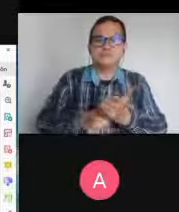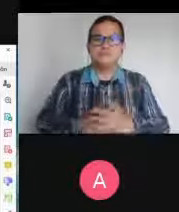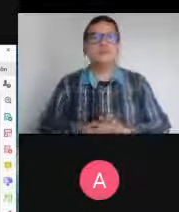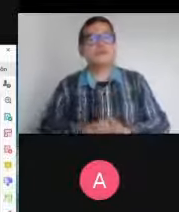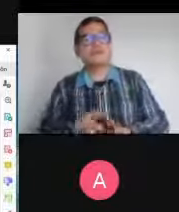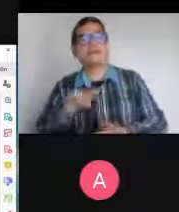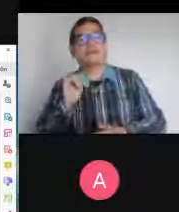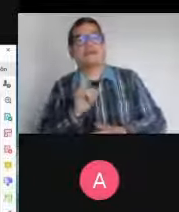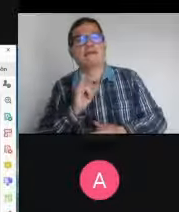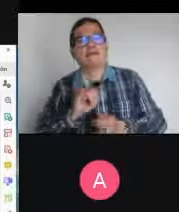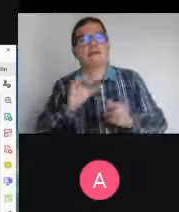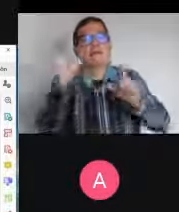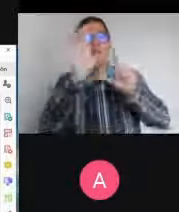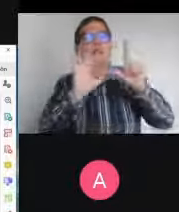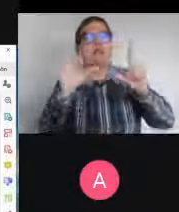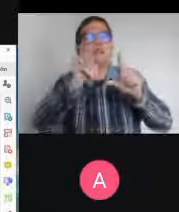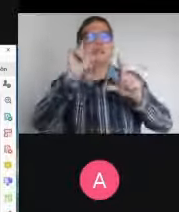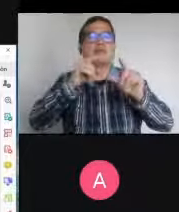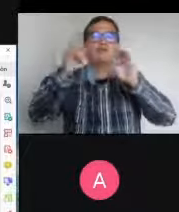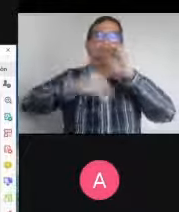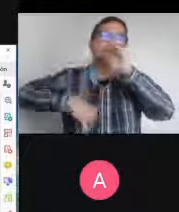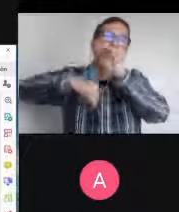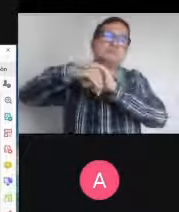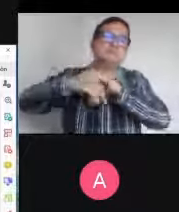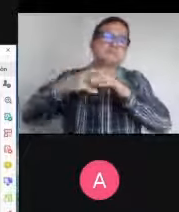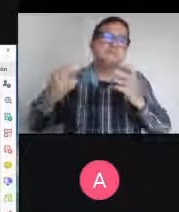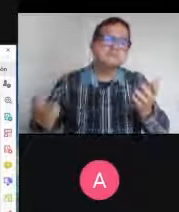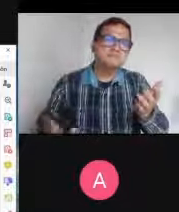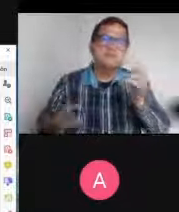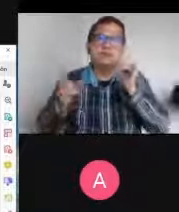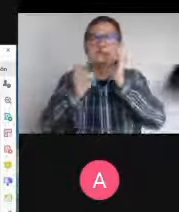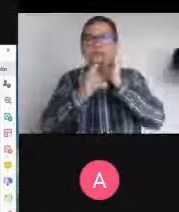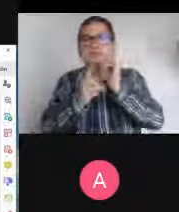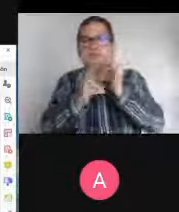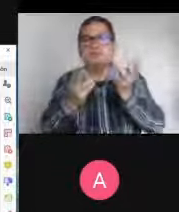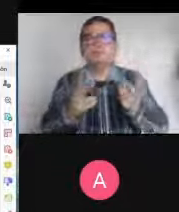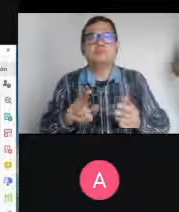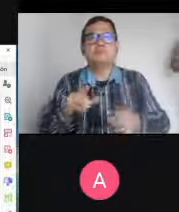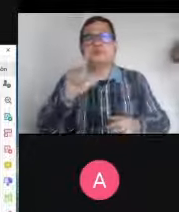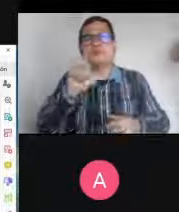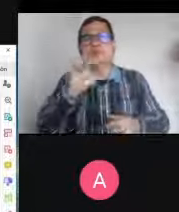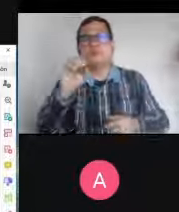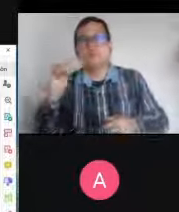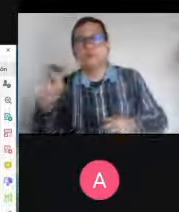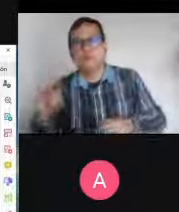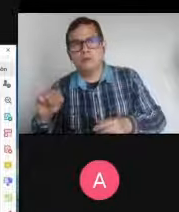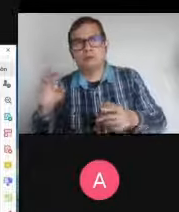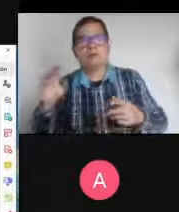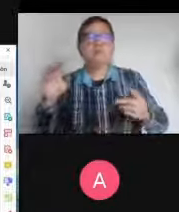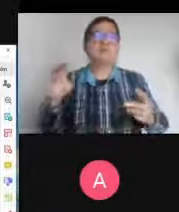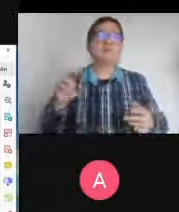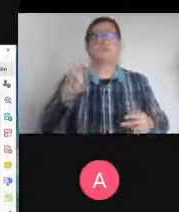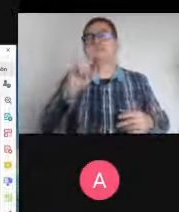Ese video que realizamos lo debemos subir a alguna plataforma, ya sea YouTube, Loom o cualquier